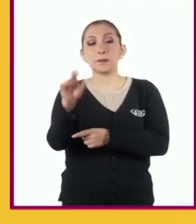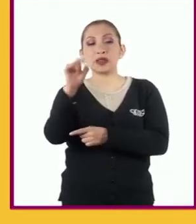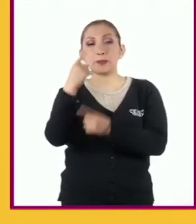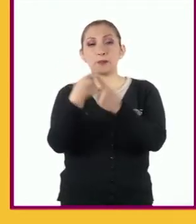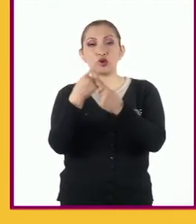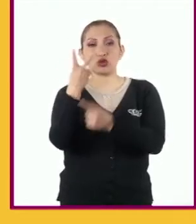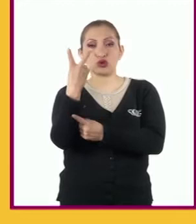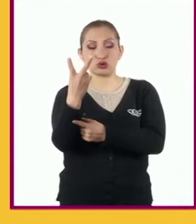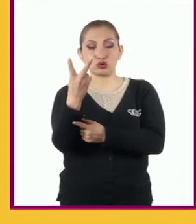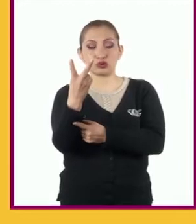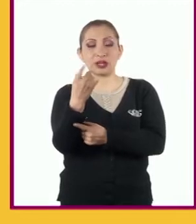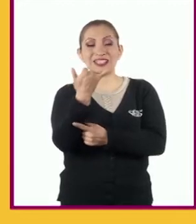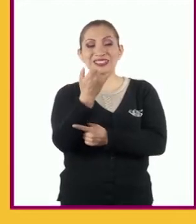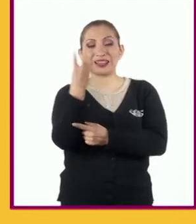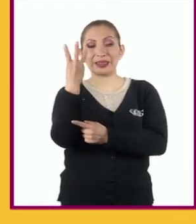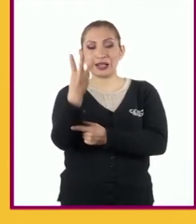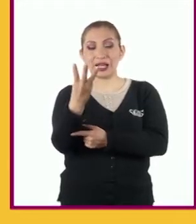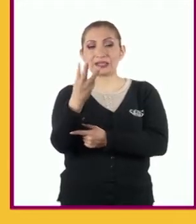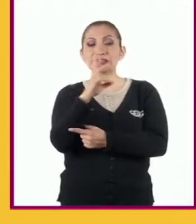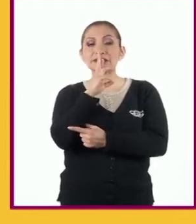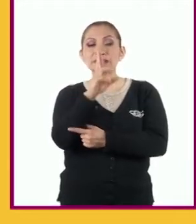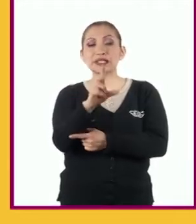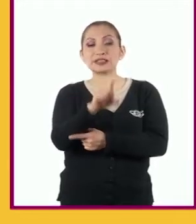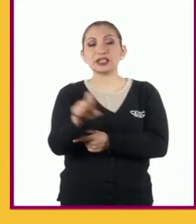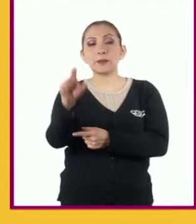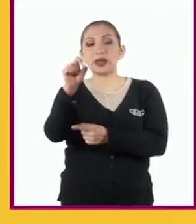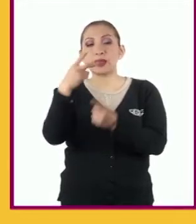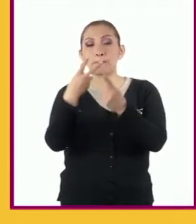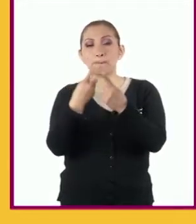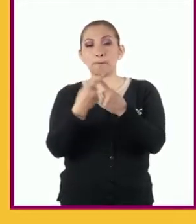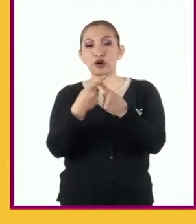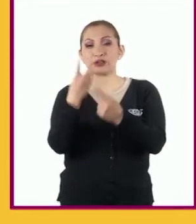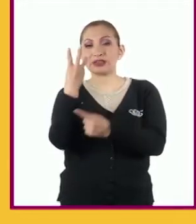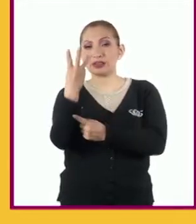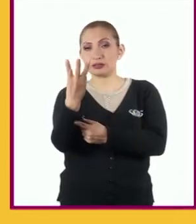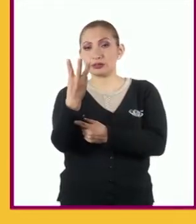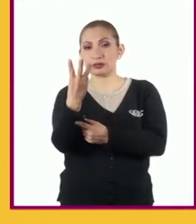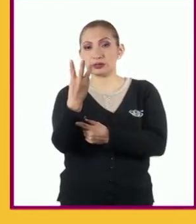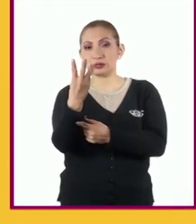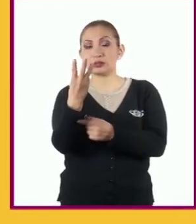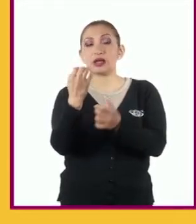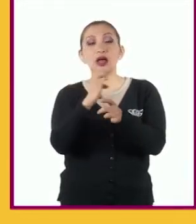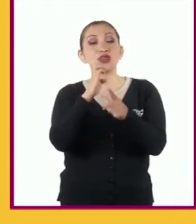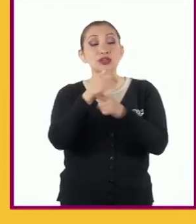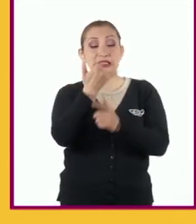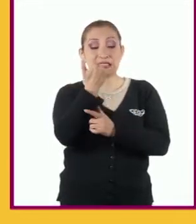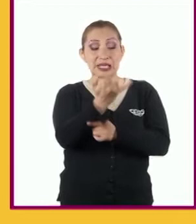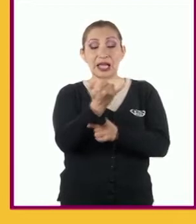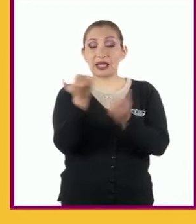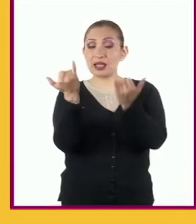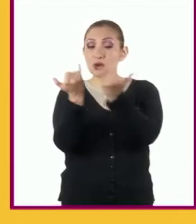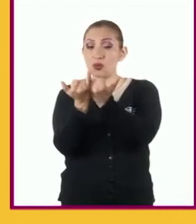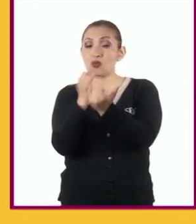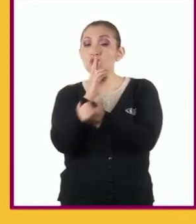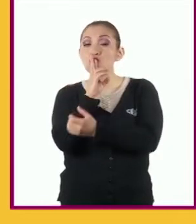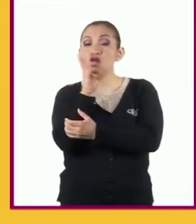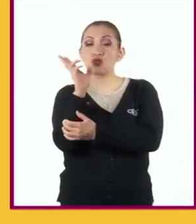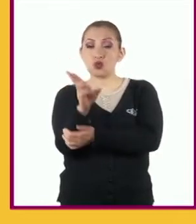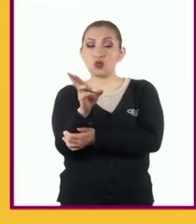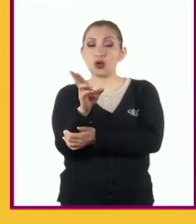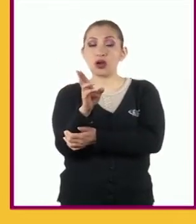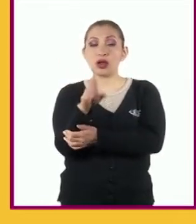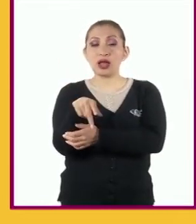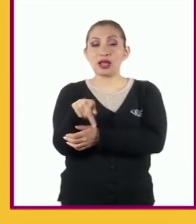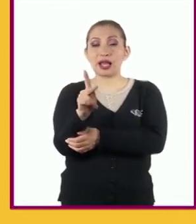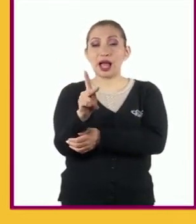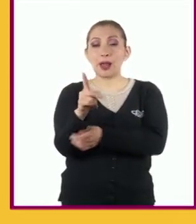por 2. Y3 es igual a 120 por 3. Por lo tanto, Y es igual a